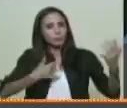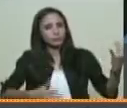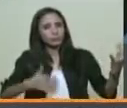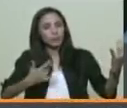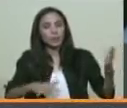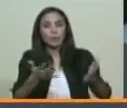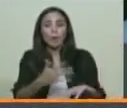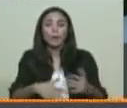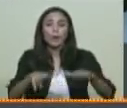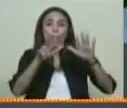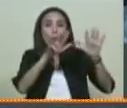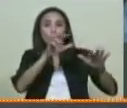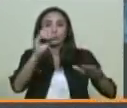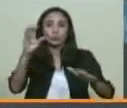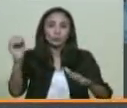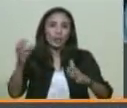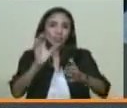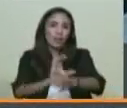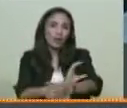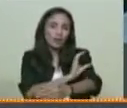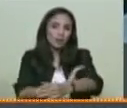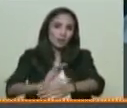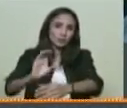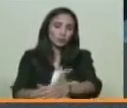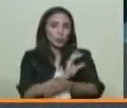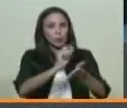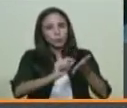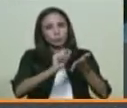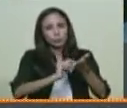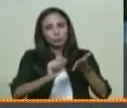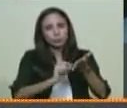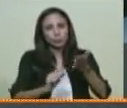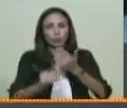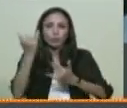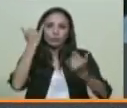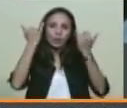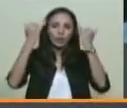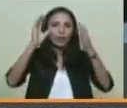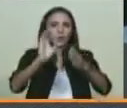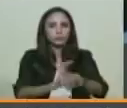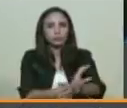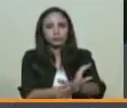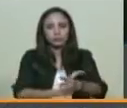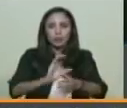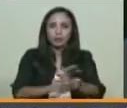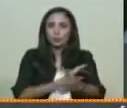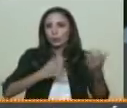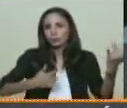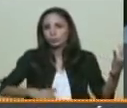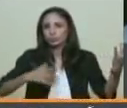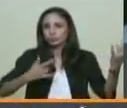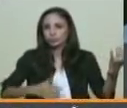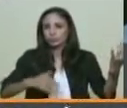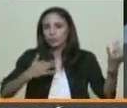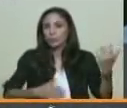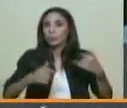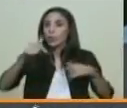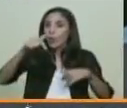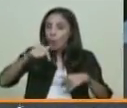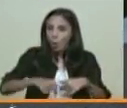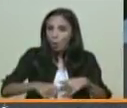lo largo y ancho de Latinoamérica, el Caribe y de todo el continente. Y hoy hemos querido rendir